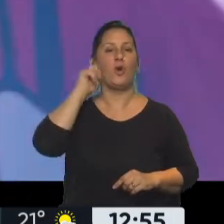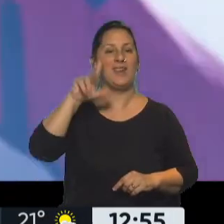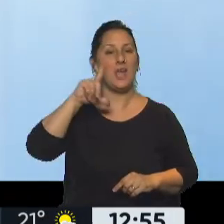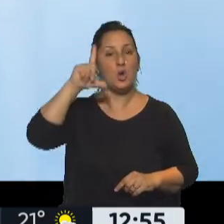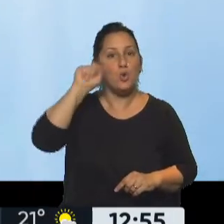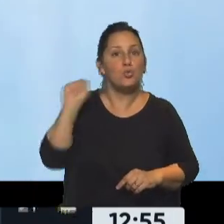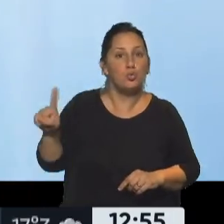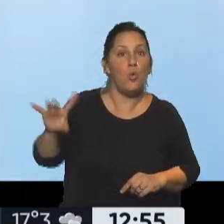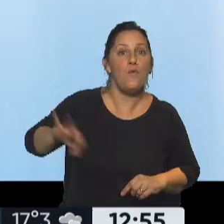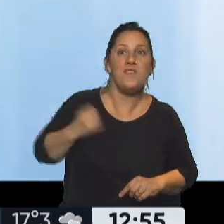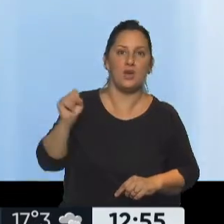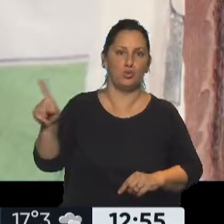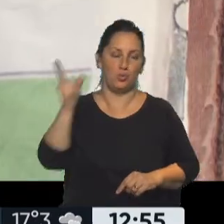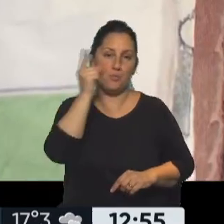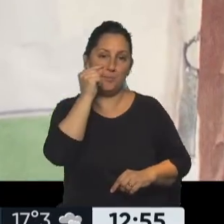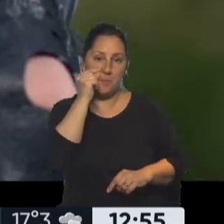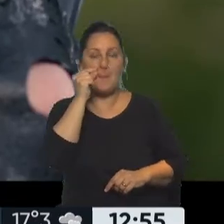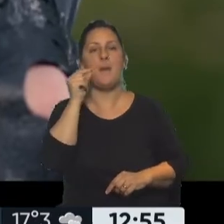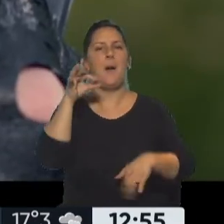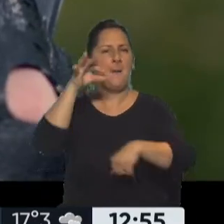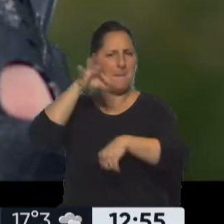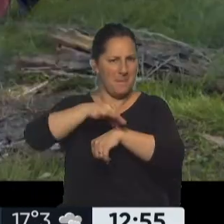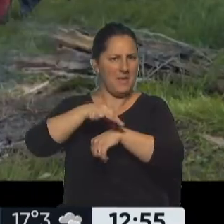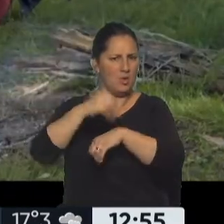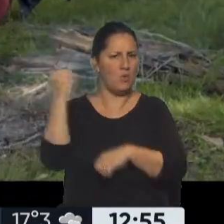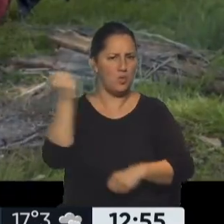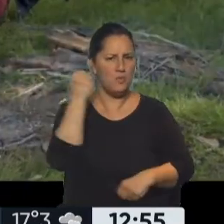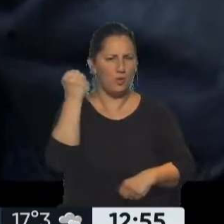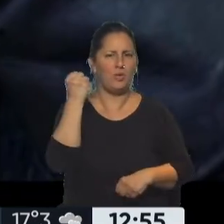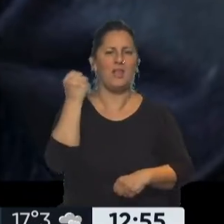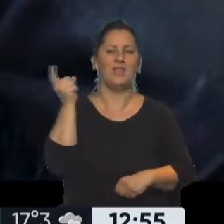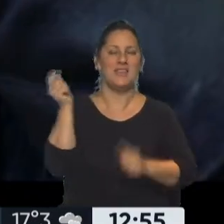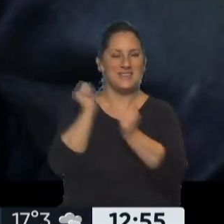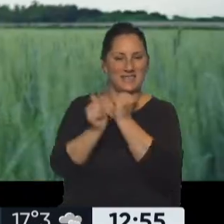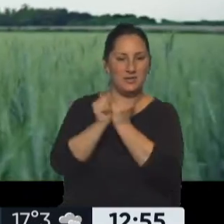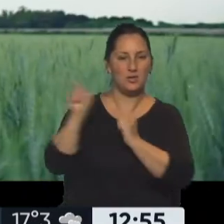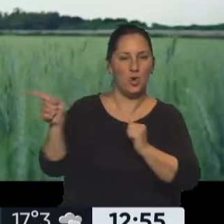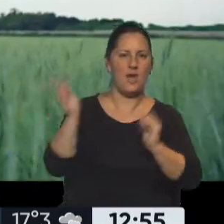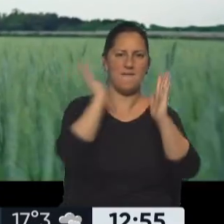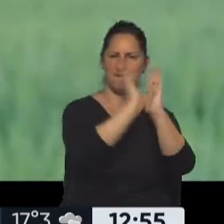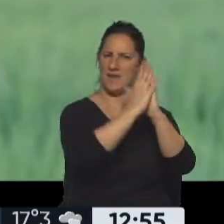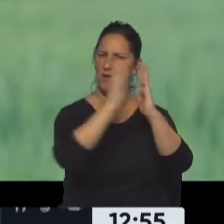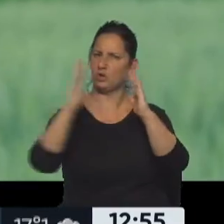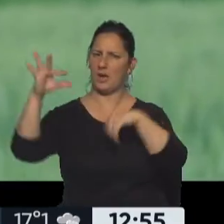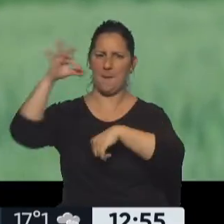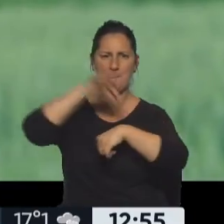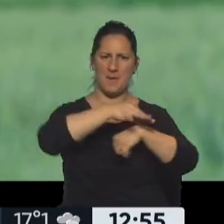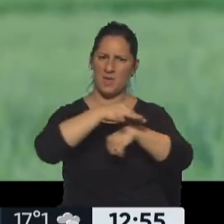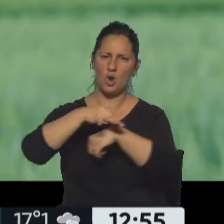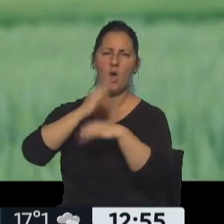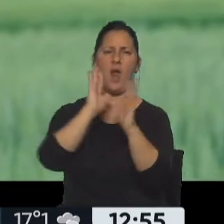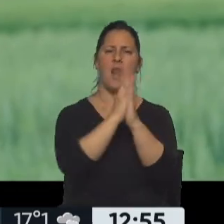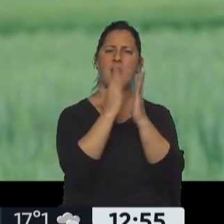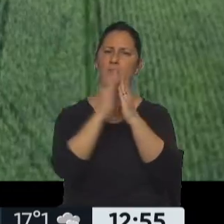de su propia vida de su padre no que era como un médico muy importante pero que en toda esa bibliografía tenía la biblioteca llena de libros de Medicina pero un montón de libros de